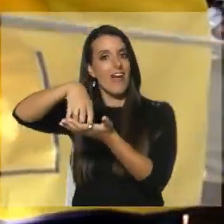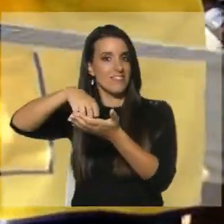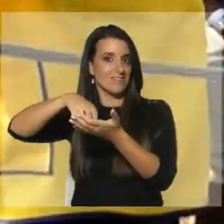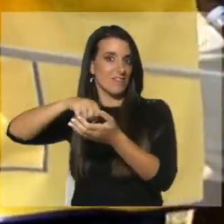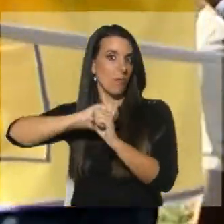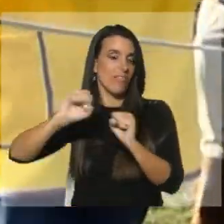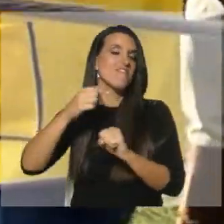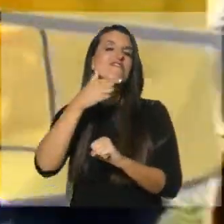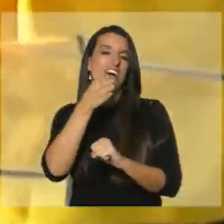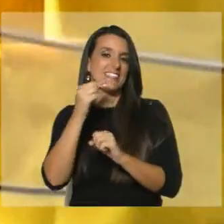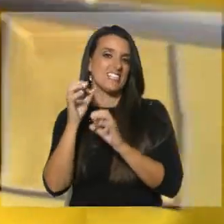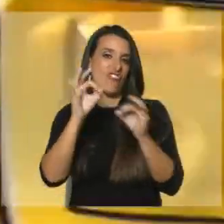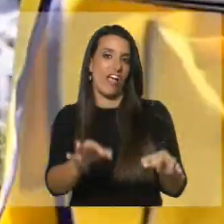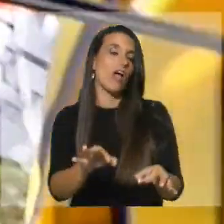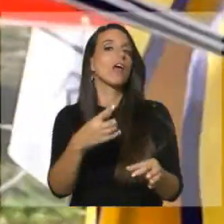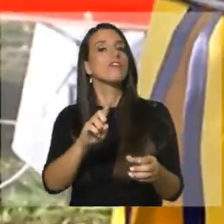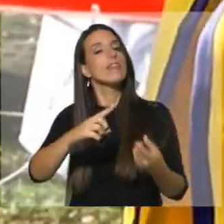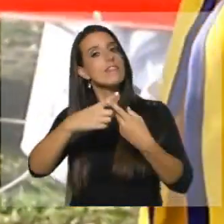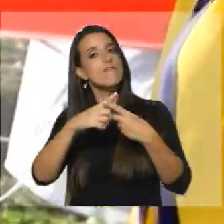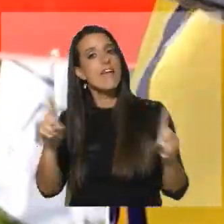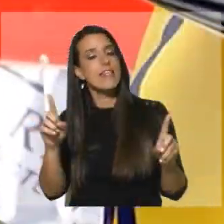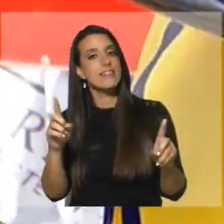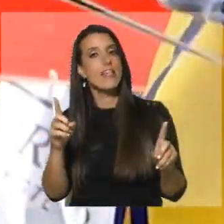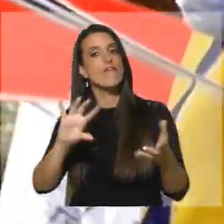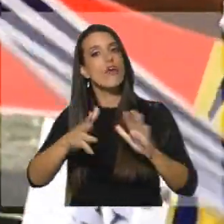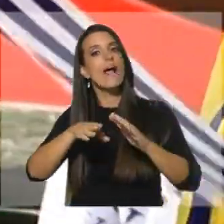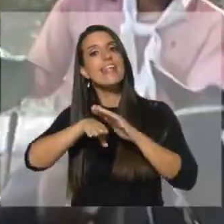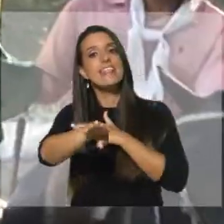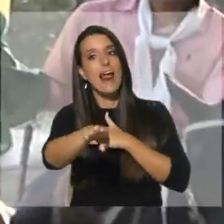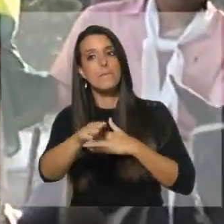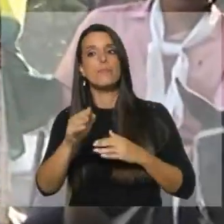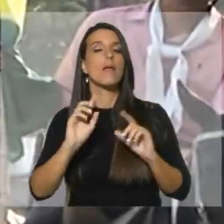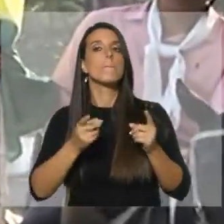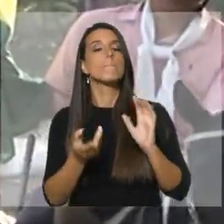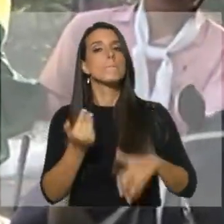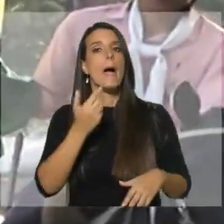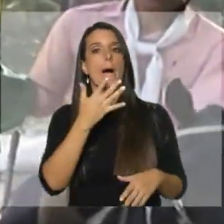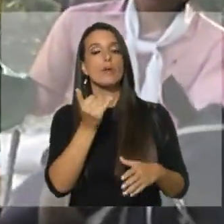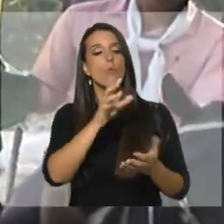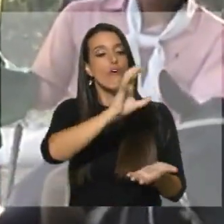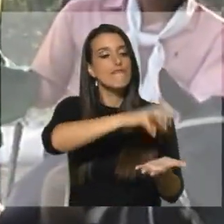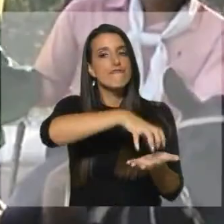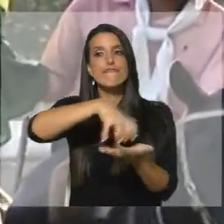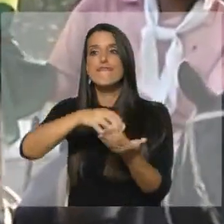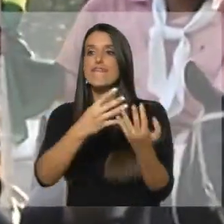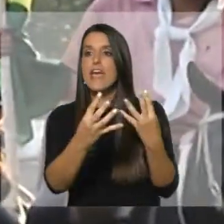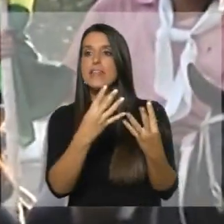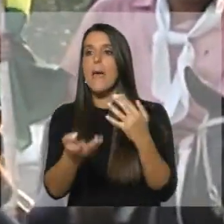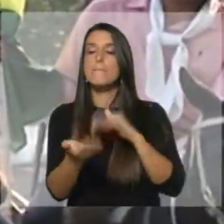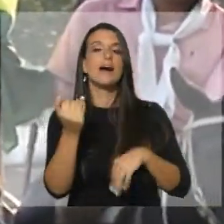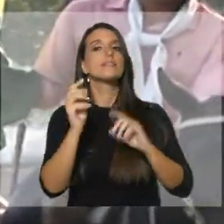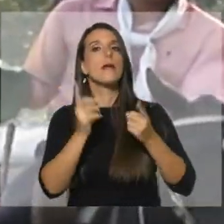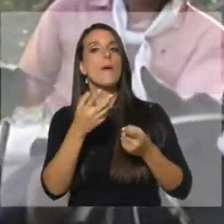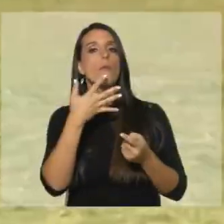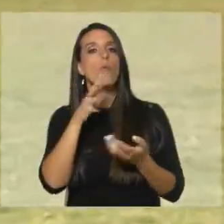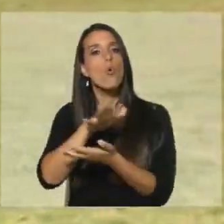permite una disposición diferente de la criolla, con más stands y un poquito más de apertura en lo que tiene que ver con